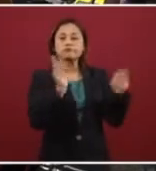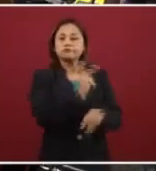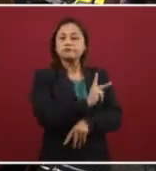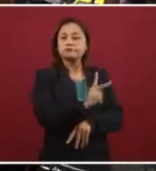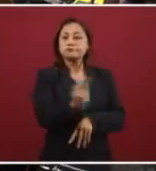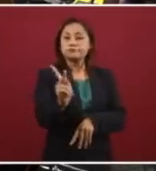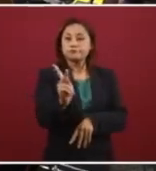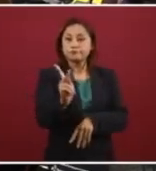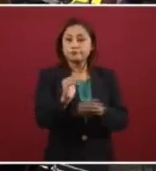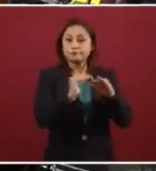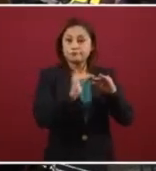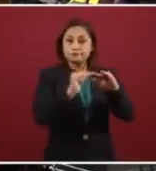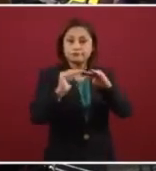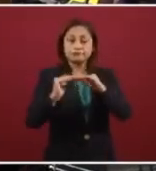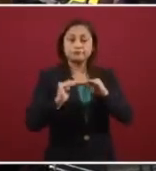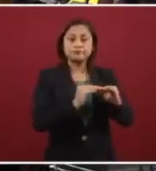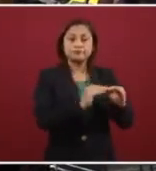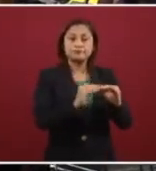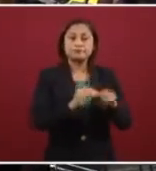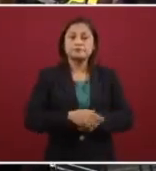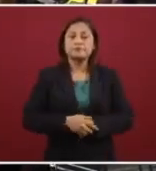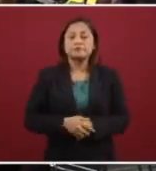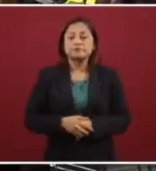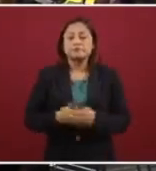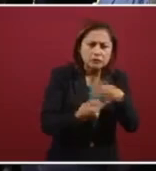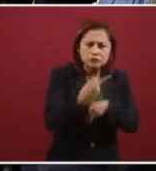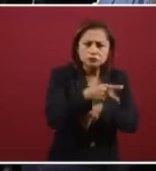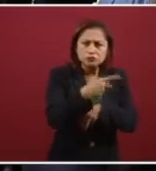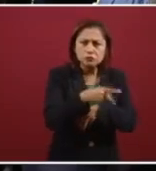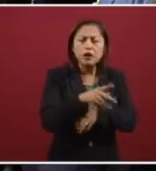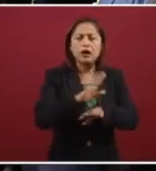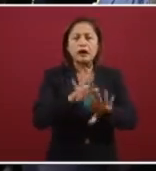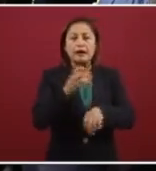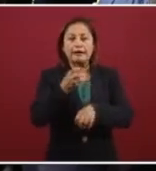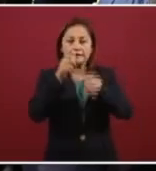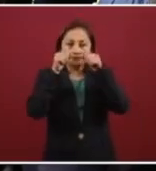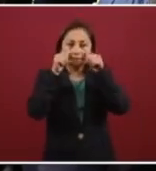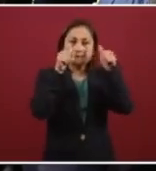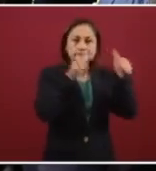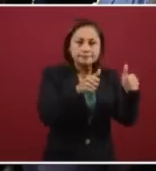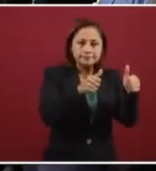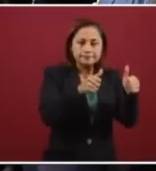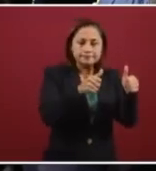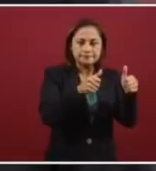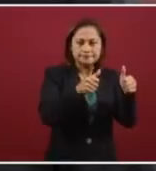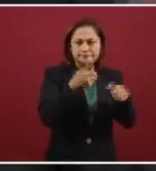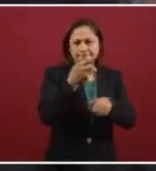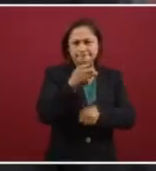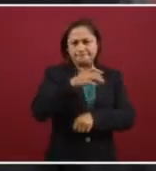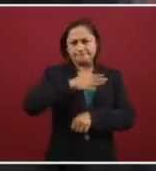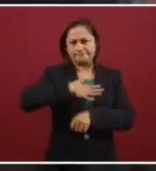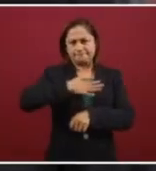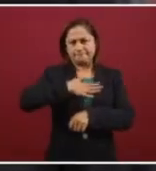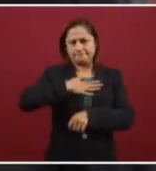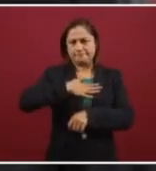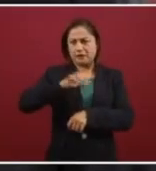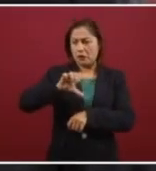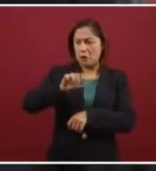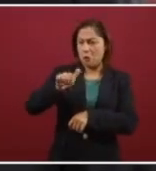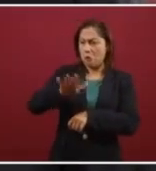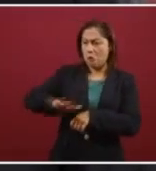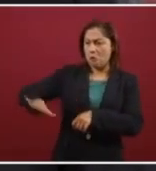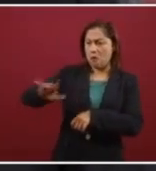pero señaló caer lo que más le importa es que la gente tenga para satisfacer sus necesidades básicas a los tecnócratas